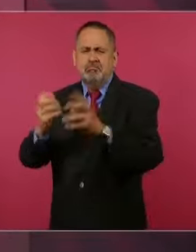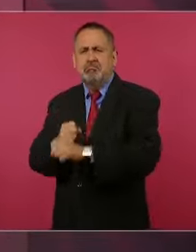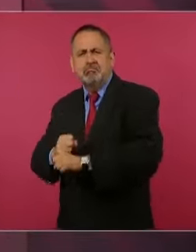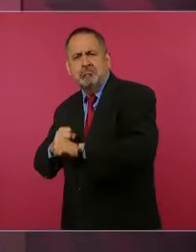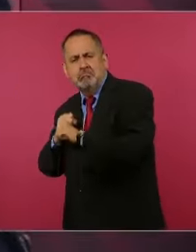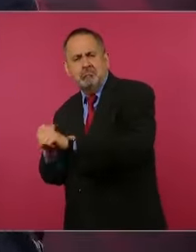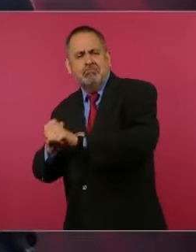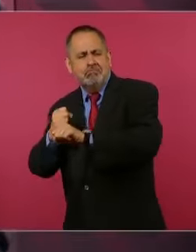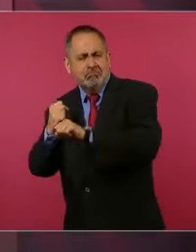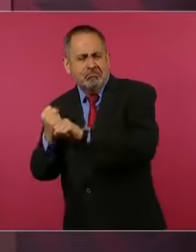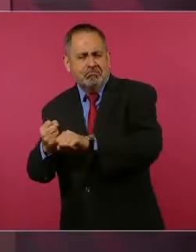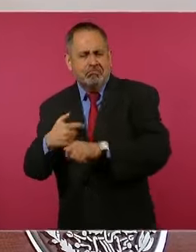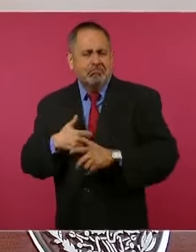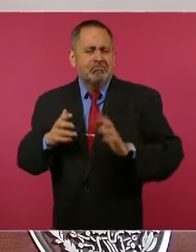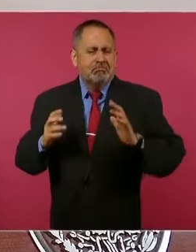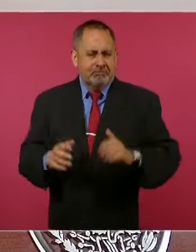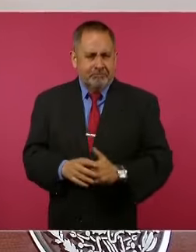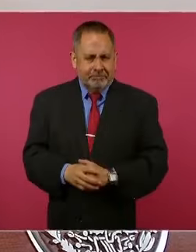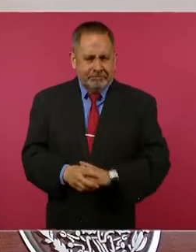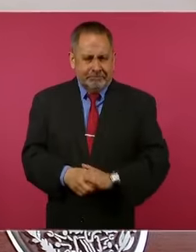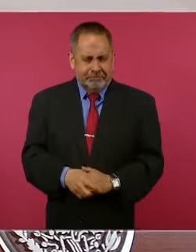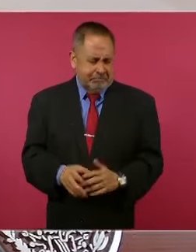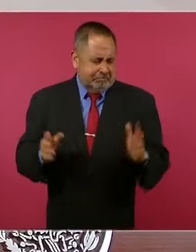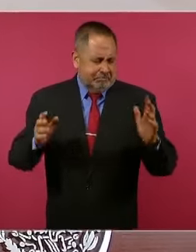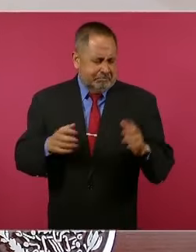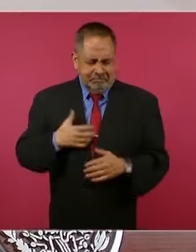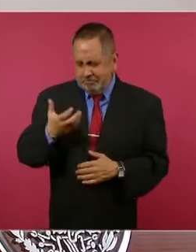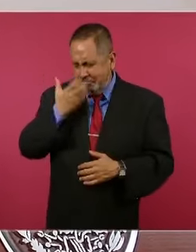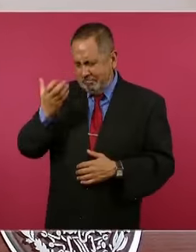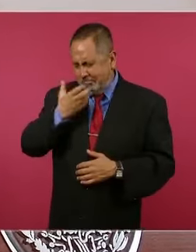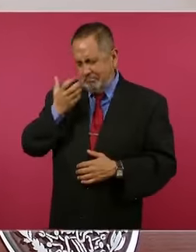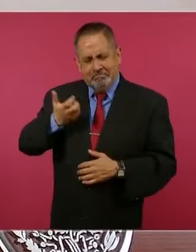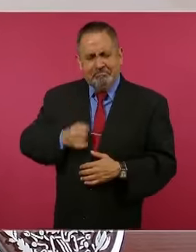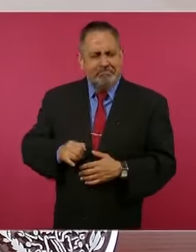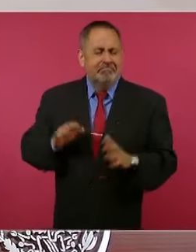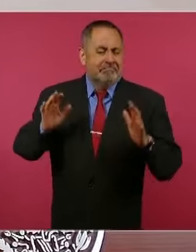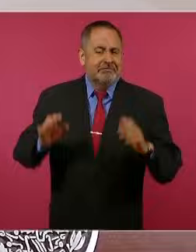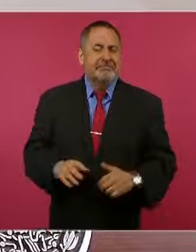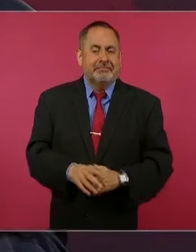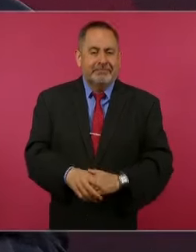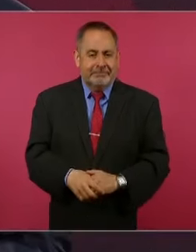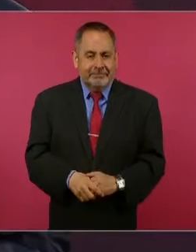bateo Para no perder el s